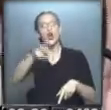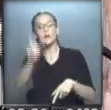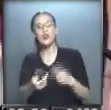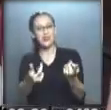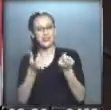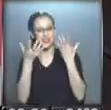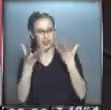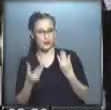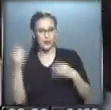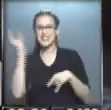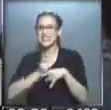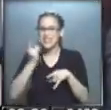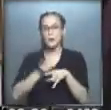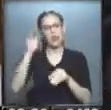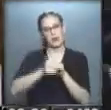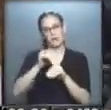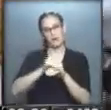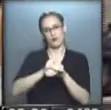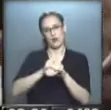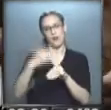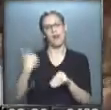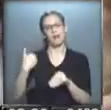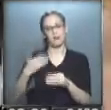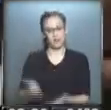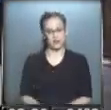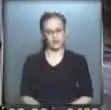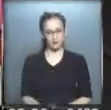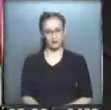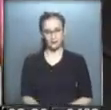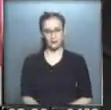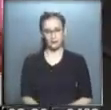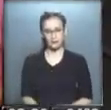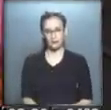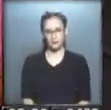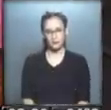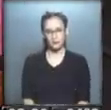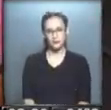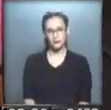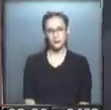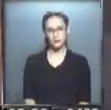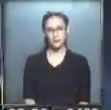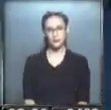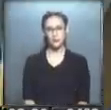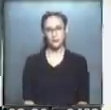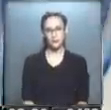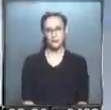Nos hacemos cargo de la Argentina sin beneficio de inventario. Y lo vamos a seguir así.